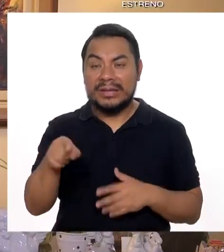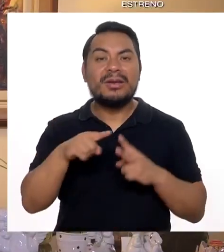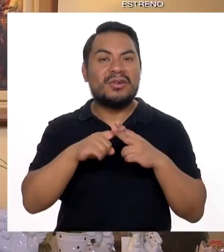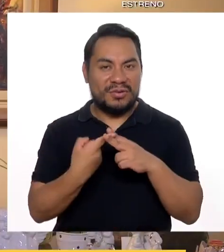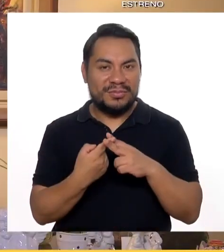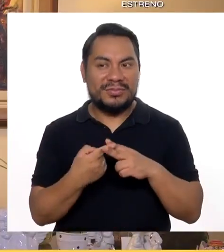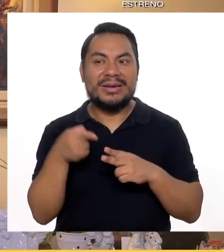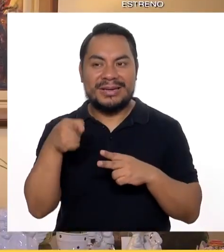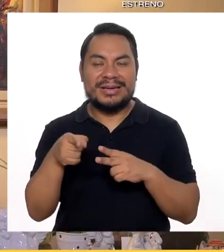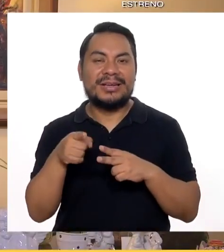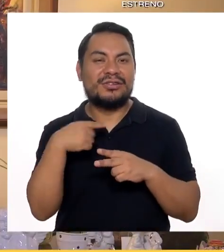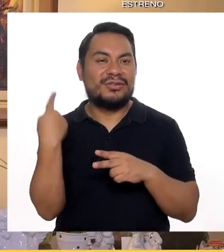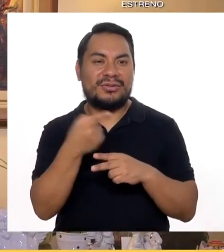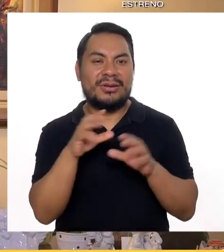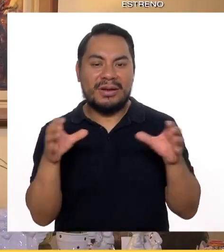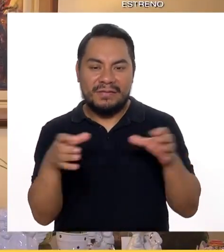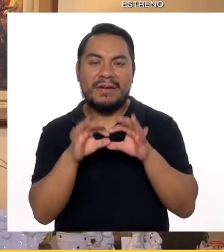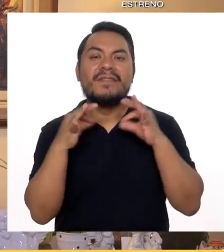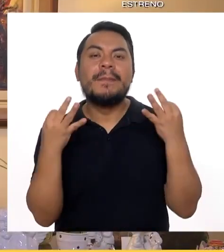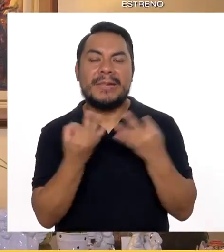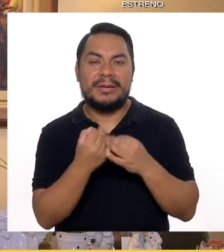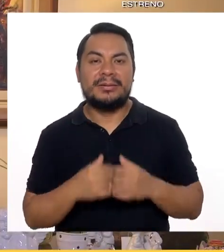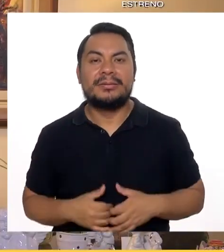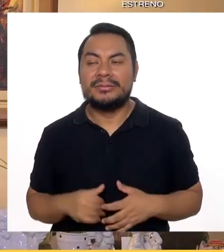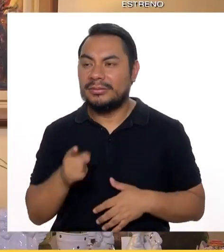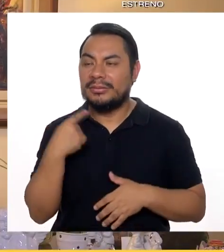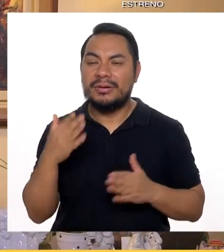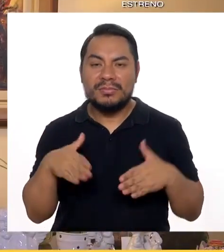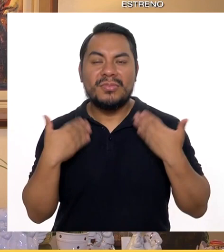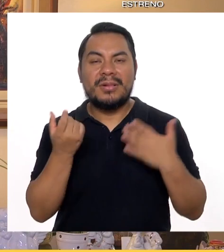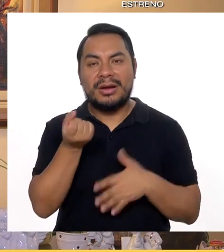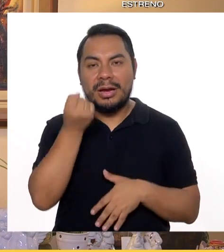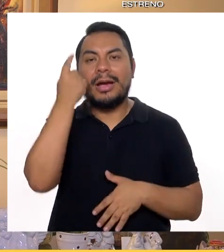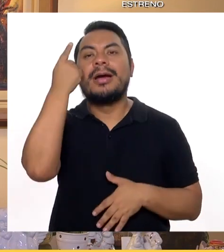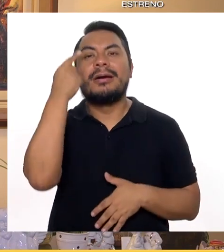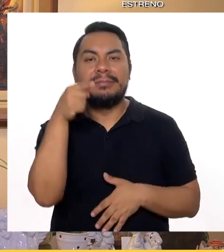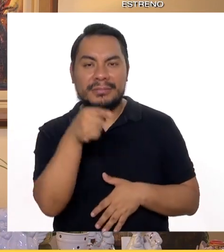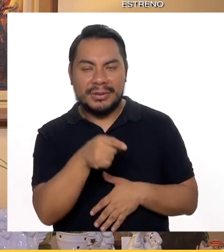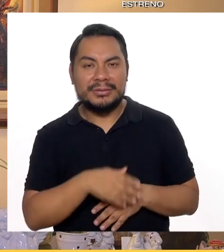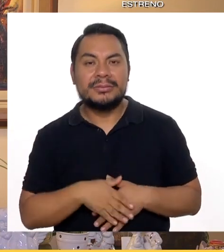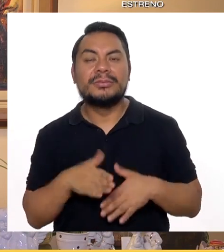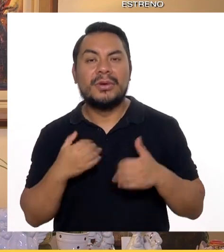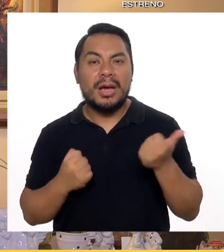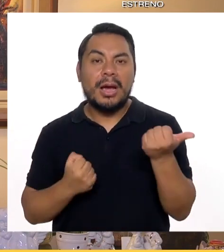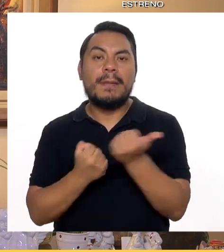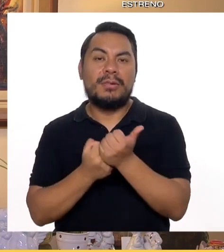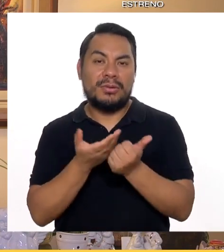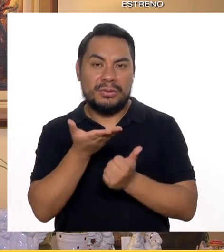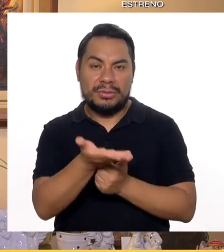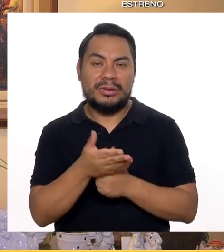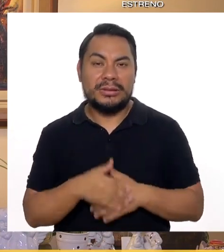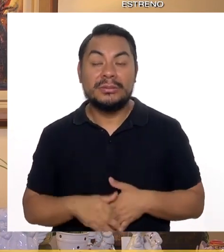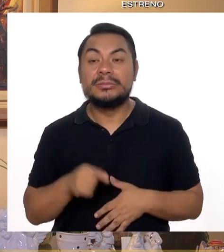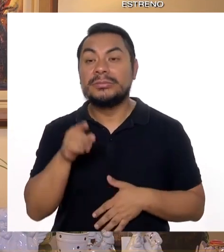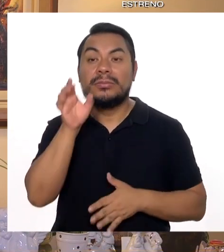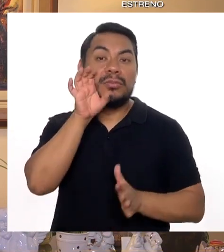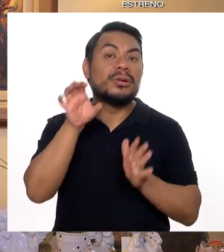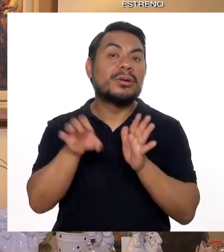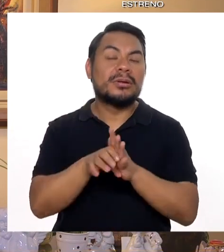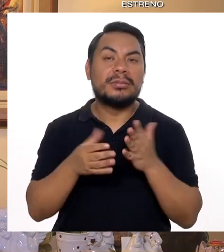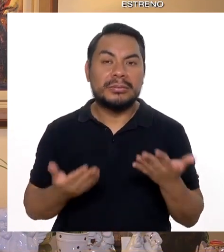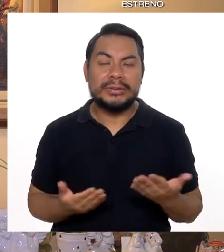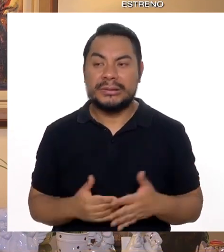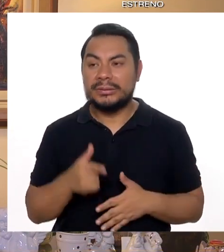Ahí comenzamos nosotros como familia a poder comprender y a apoyarla en el sentido de que,